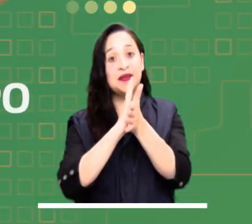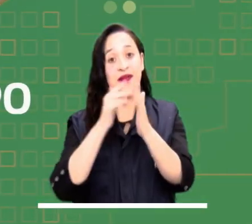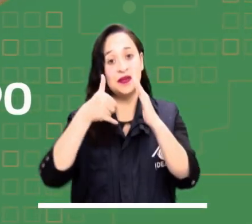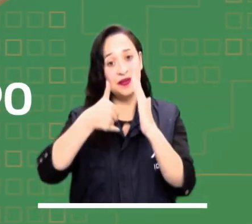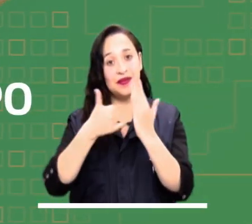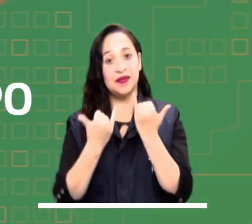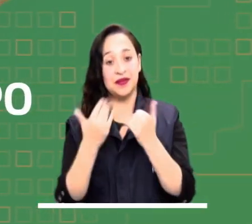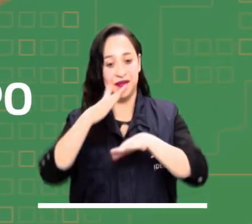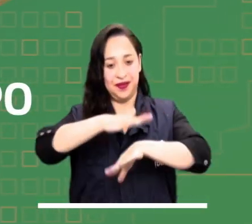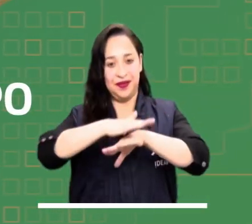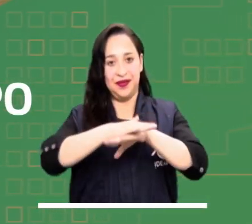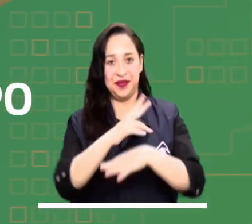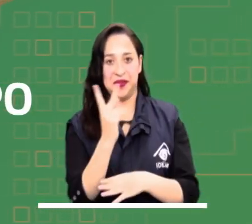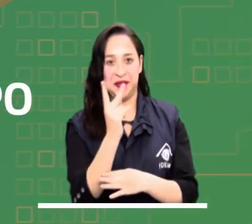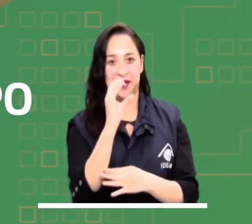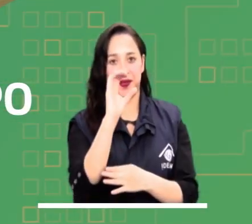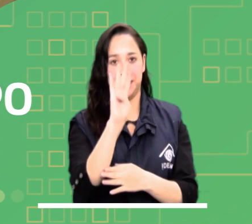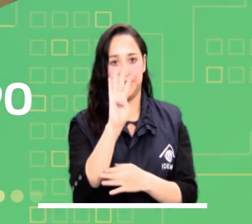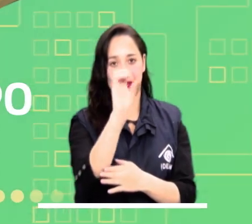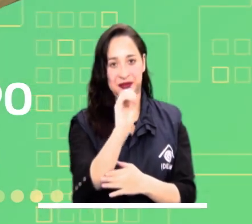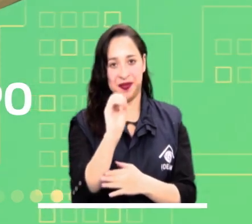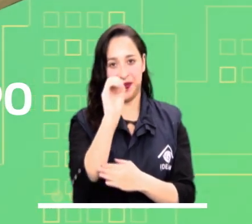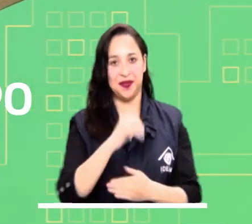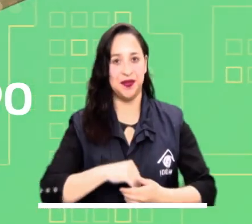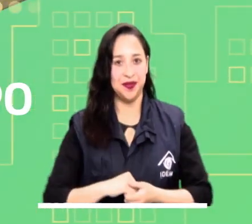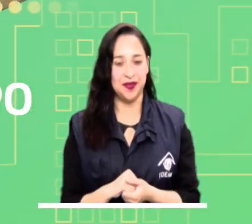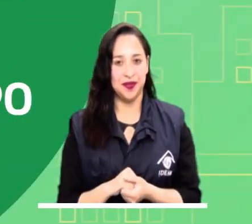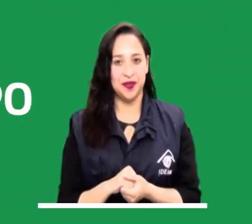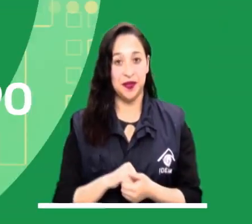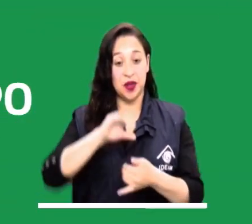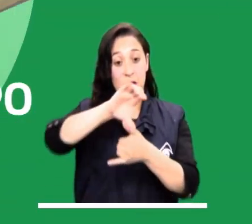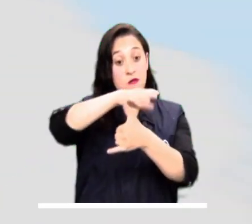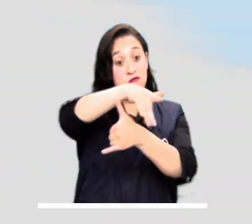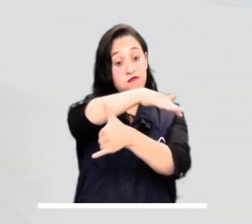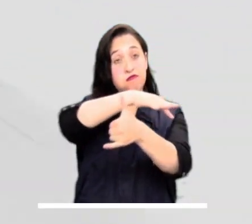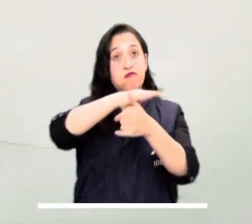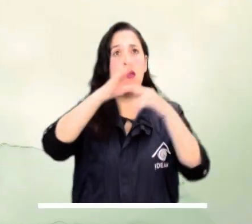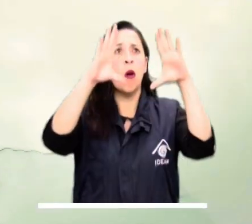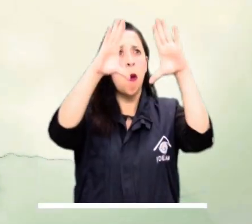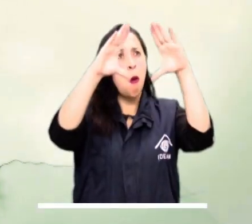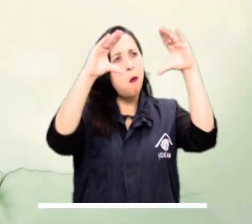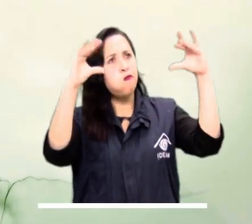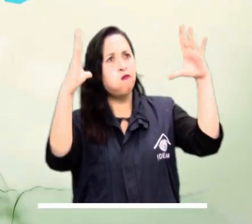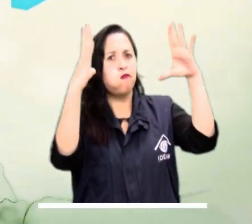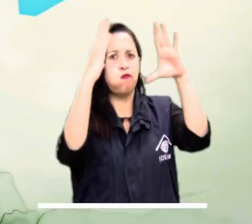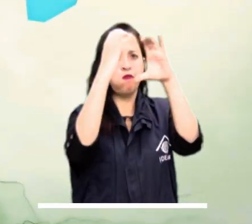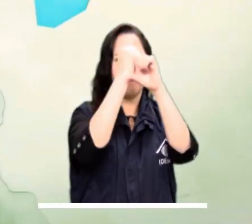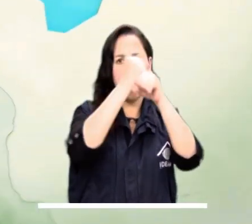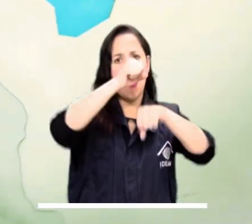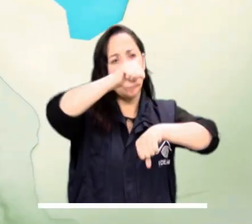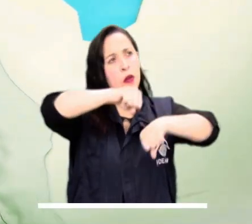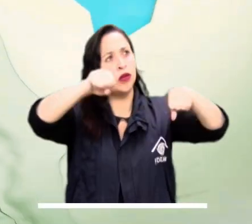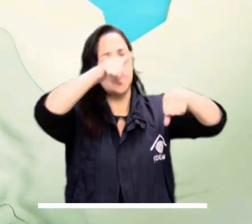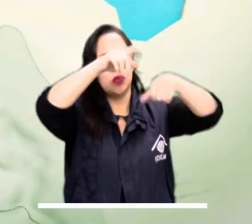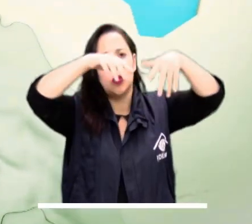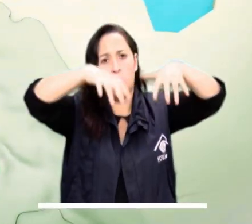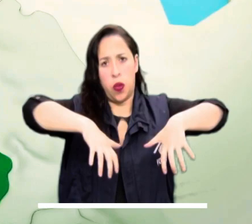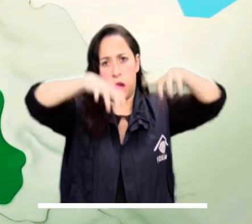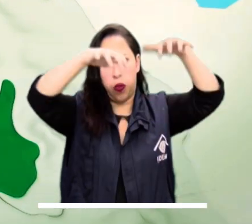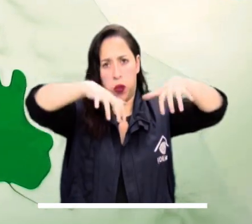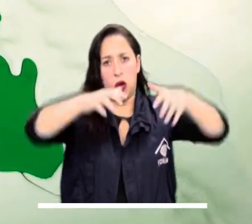Pronóstico del tiempo para la tarde de hoy, viernes 4 de octubre. En el Caribe el cielo lucirá mayormente nublado con